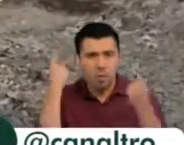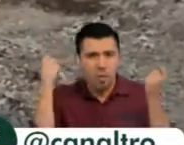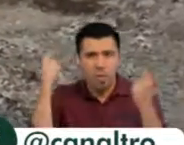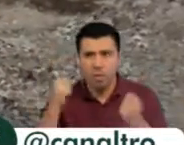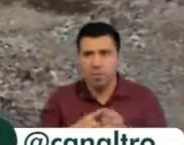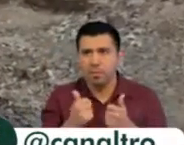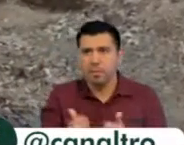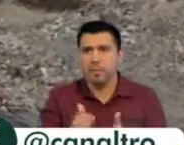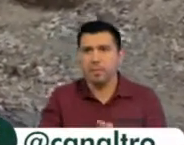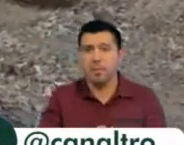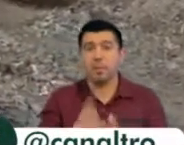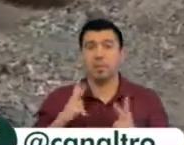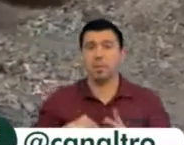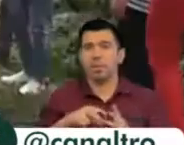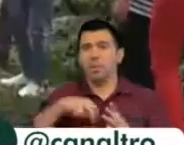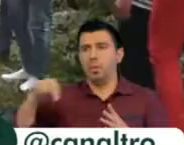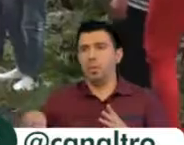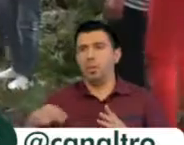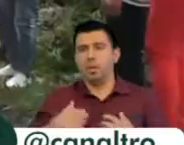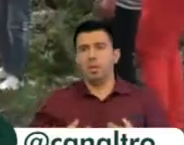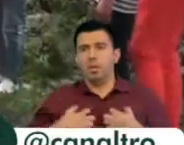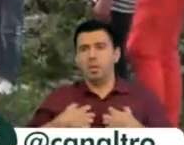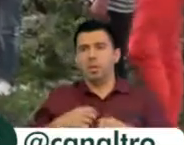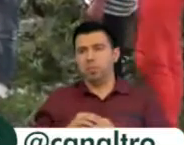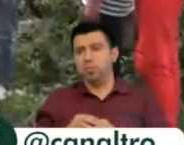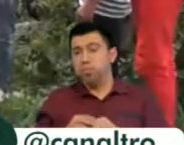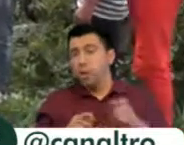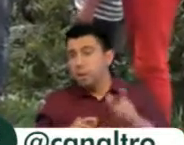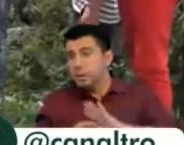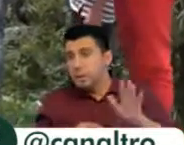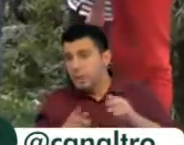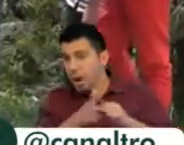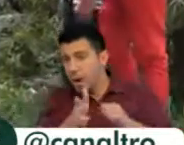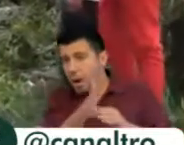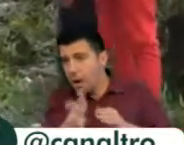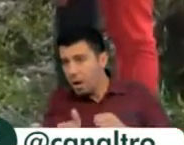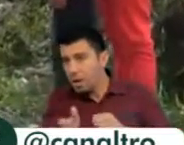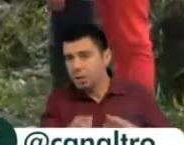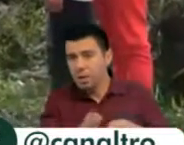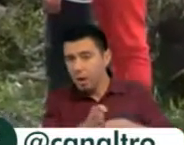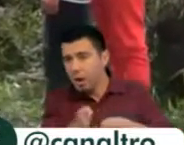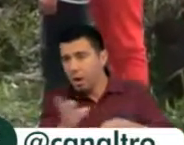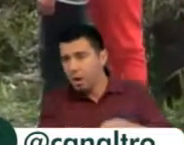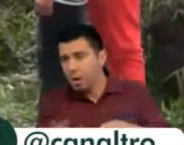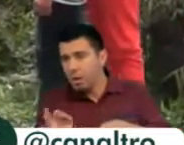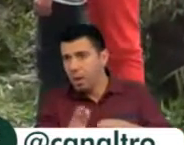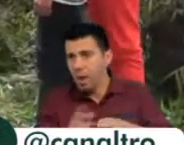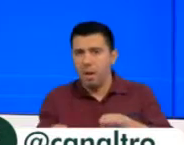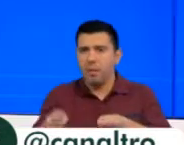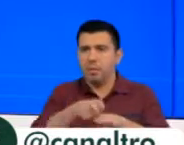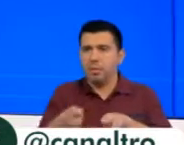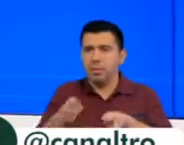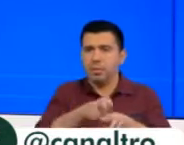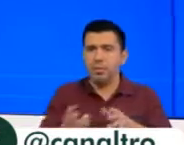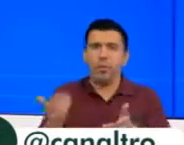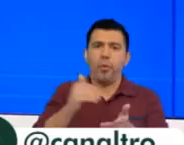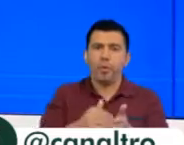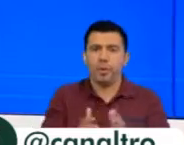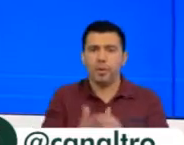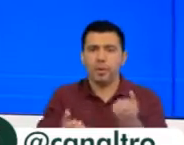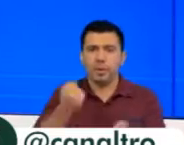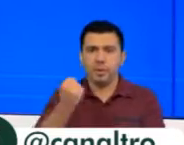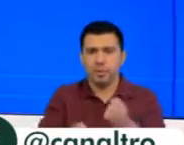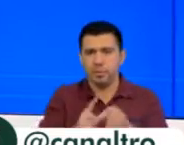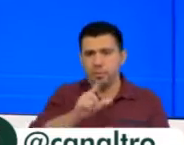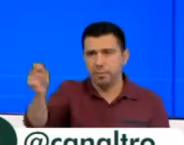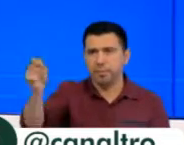posteriormente los pasajeros vuelven a subirse para continuar el viaje y tratar de llegar a los lugares de destino. Y